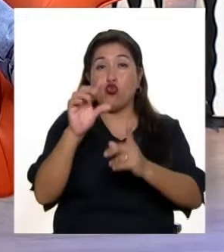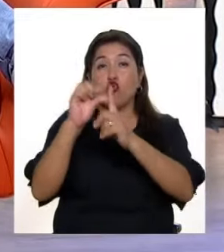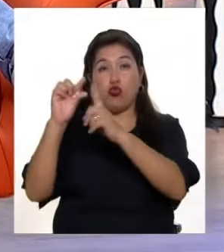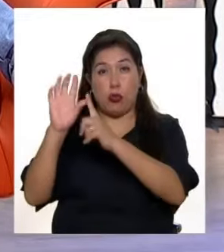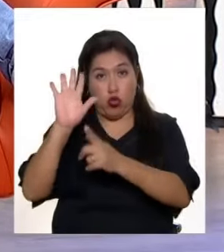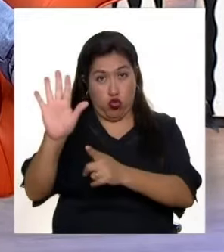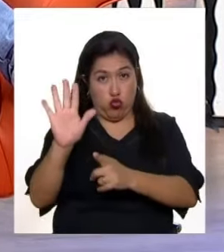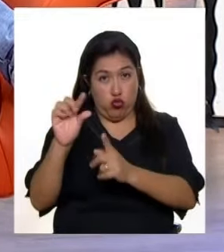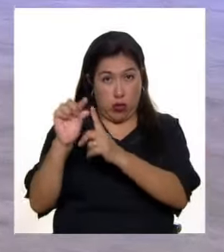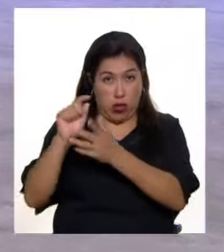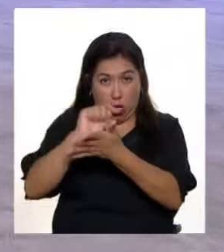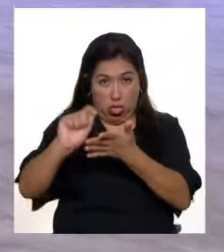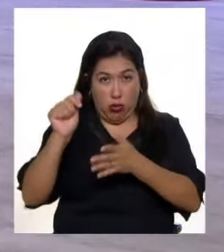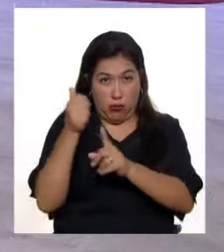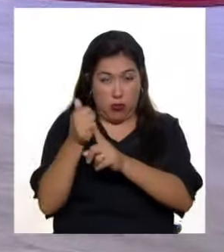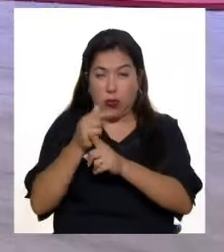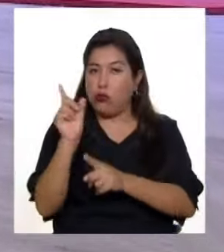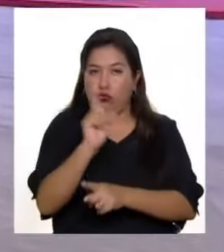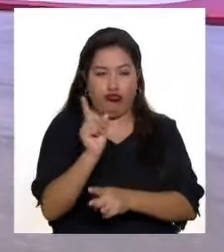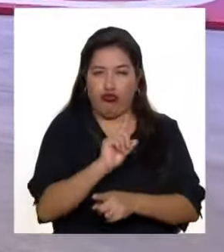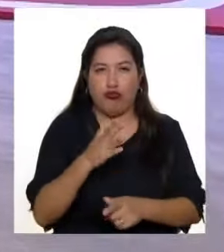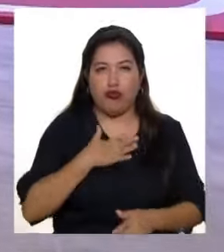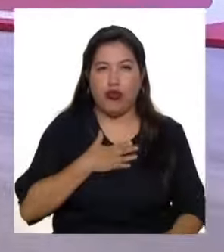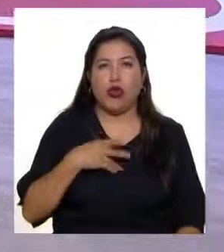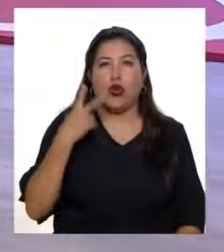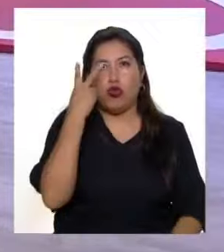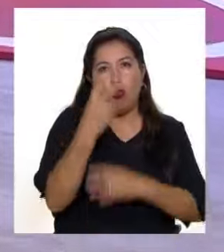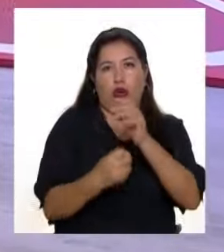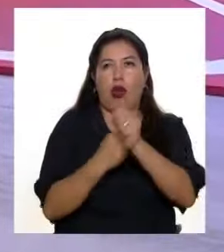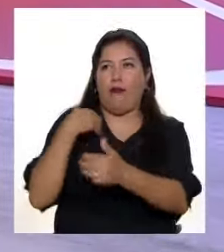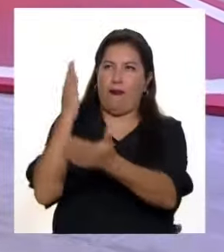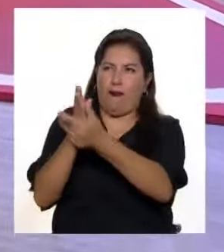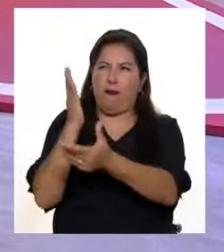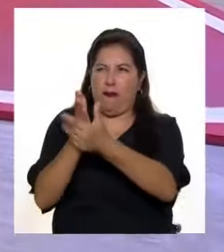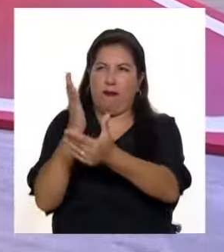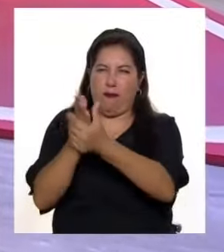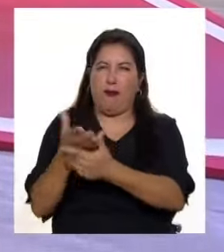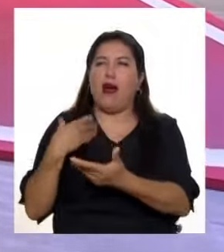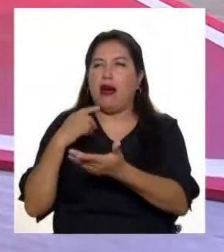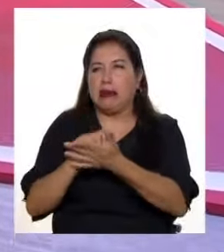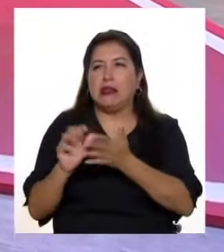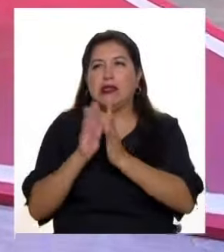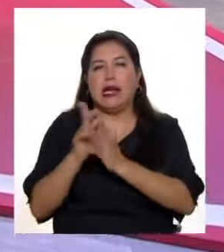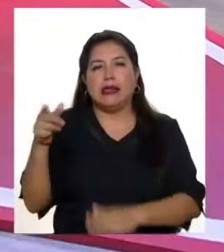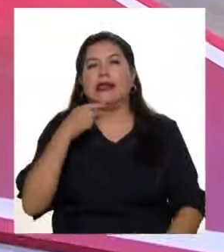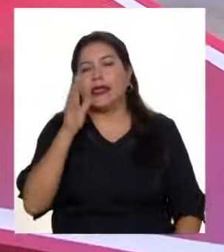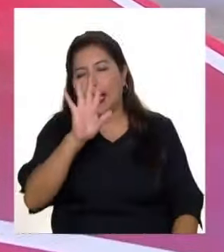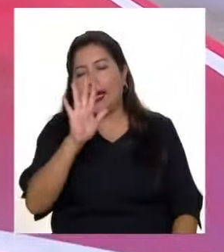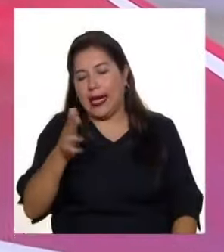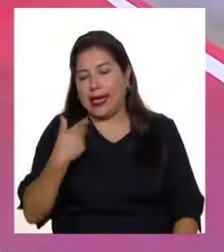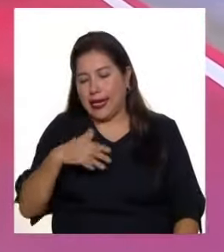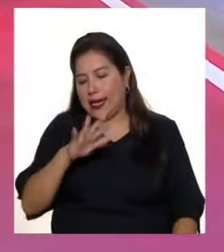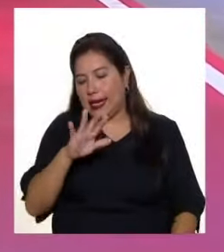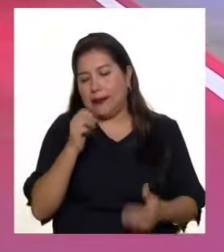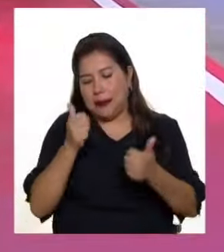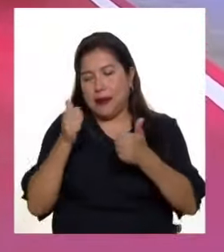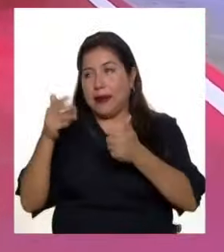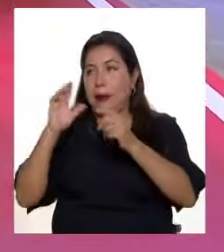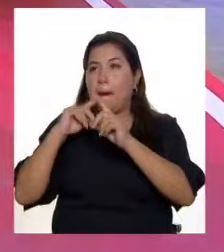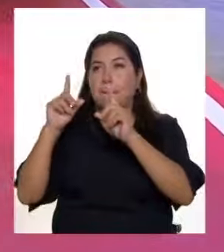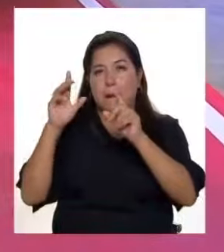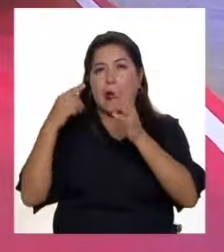Rodríguez, que ha hecho la música, que yo lo venía todos los años fregándolo, me dice, ya, chola, llegó, ya, vamos a mandar un tema, pues hay que intentarlo. Si uno no...